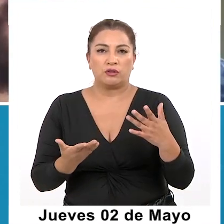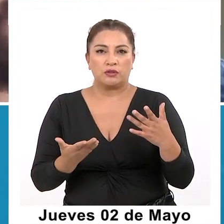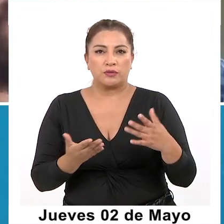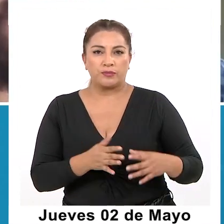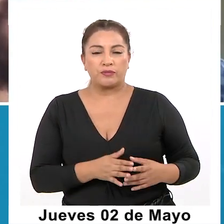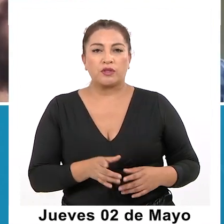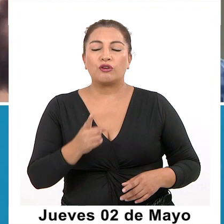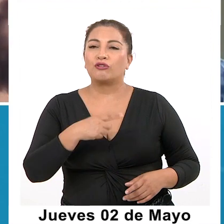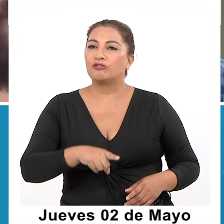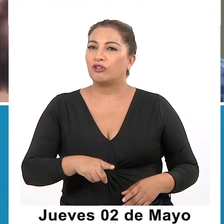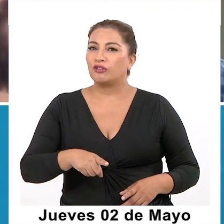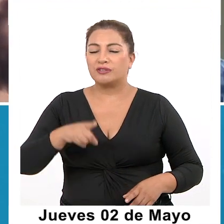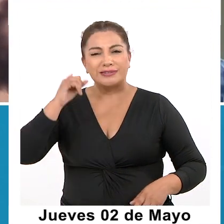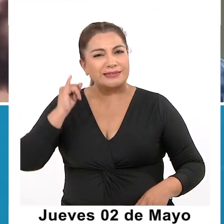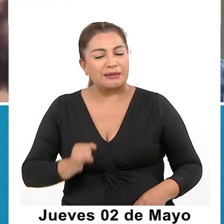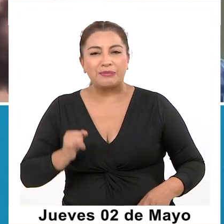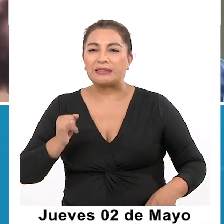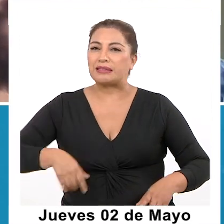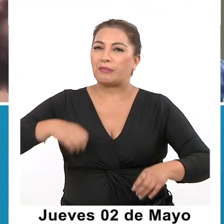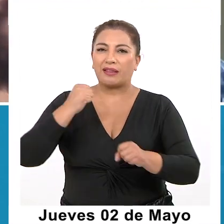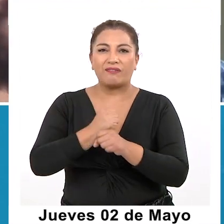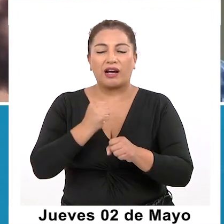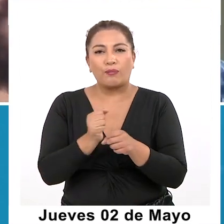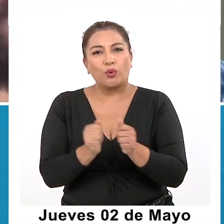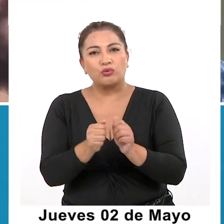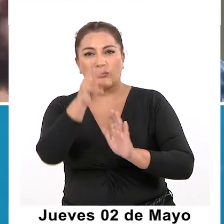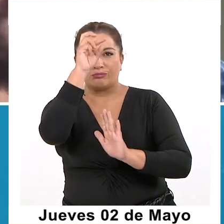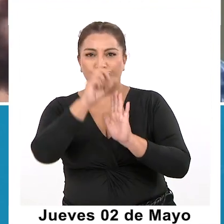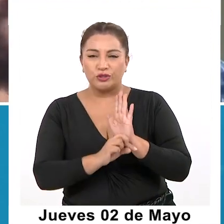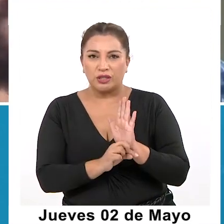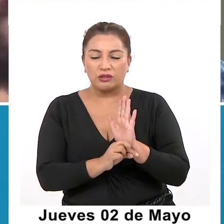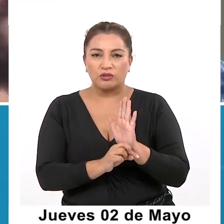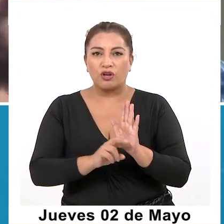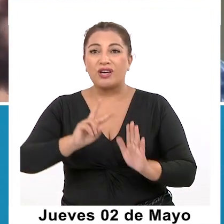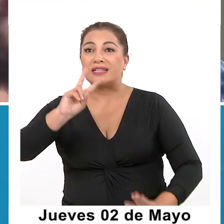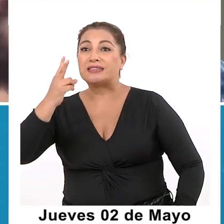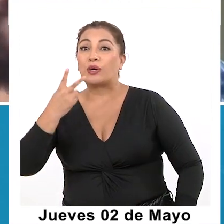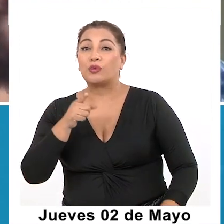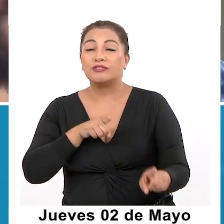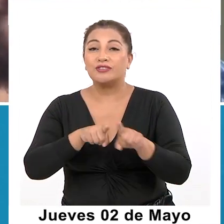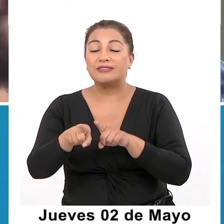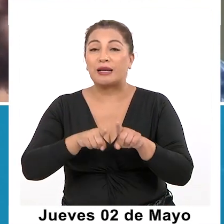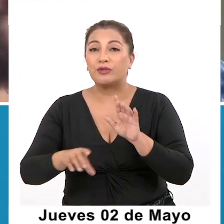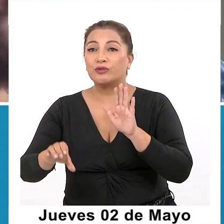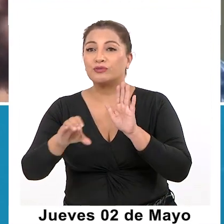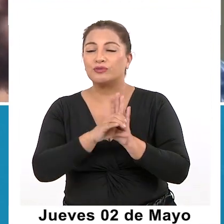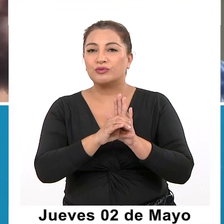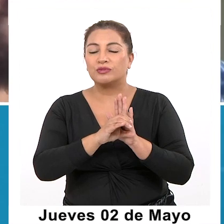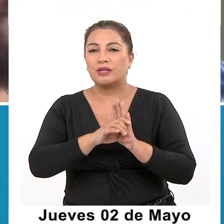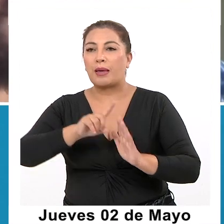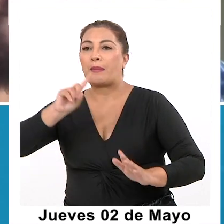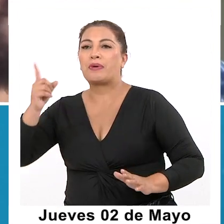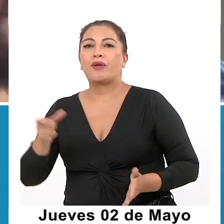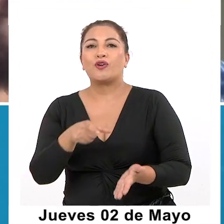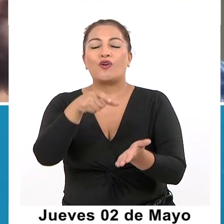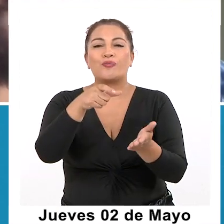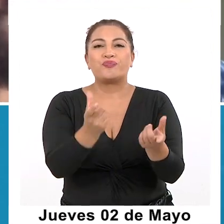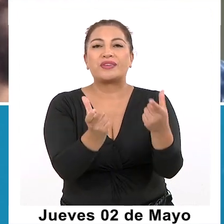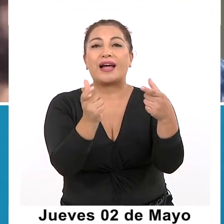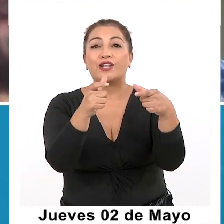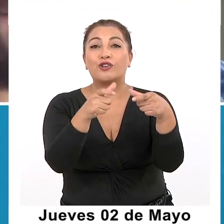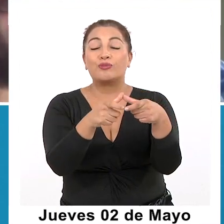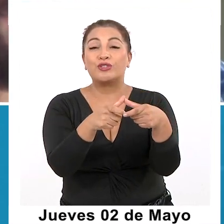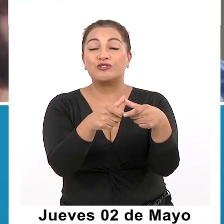estamos inmersos como te digo en este proyecto que va a su segundo trámite constitucional pasó a la a la comisión de Hacienda del